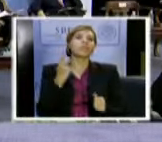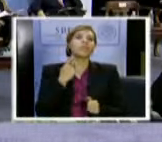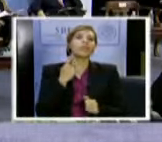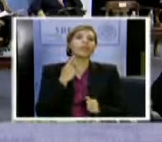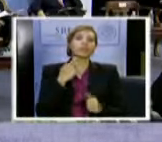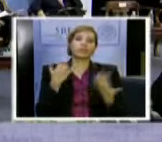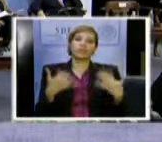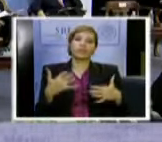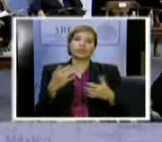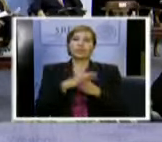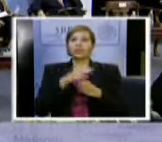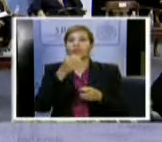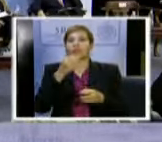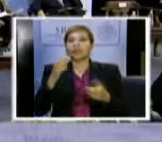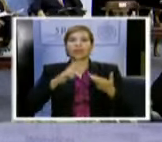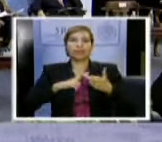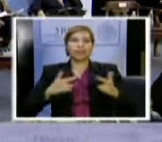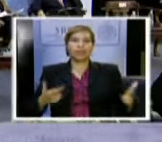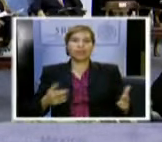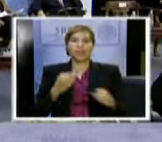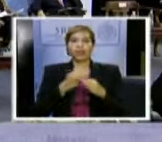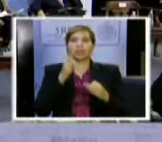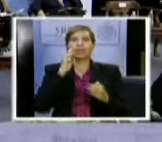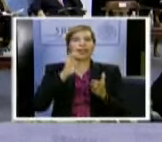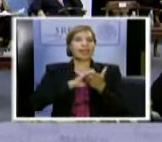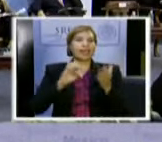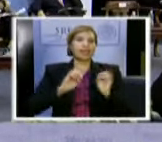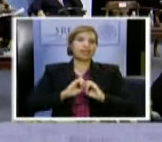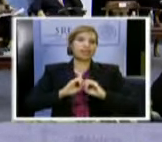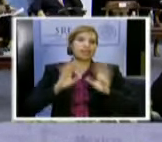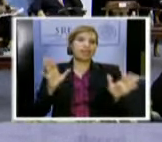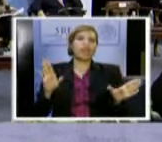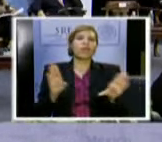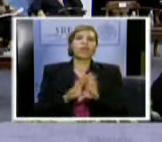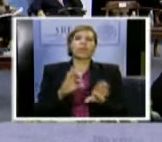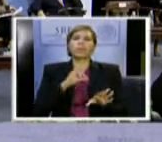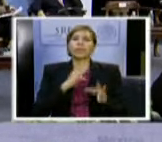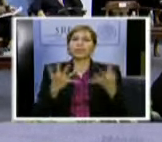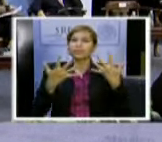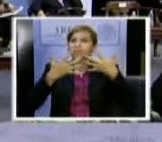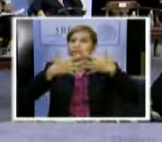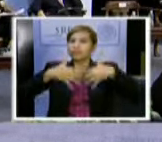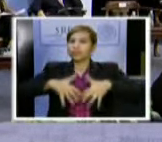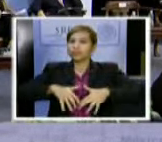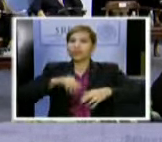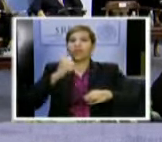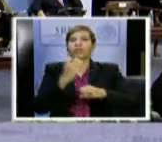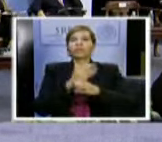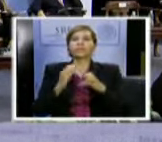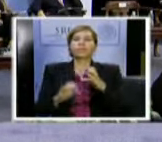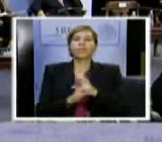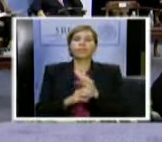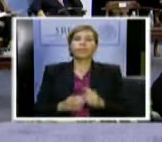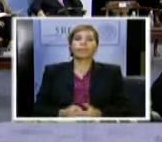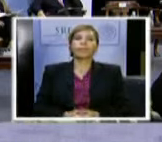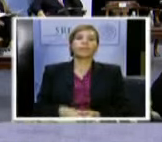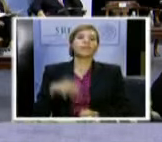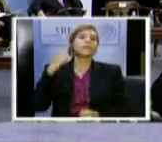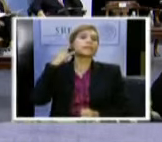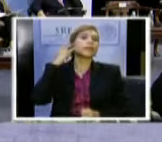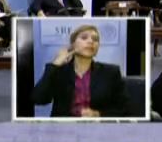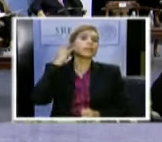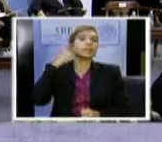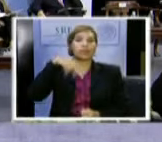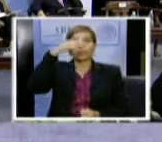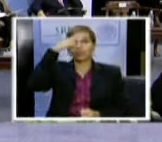de relanzar esta relación. Ahí tenemos ejemplos muy claros de cómo puede funcionar. Pero por otro lado, California